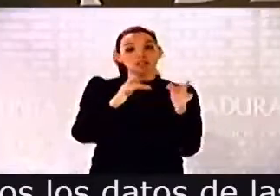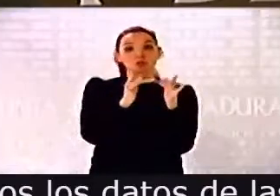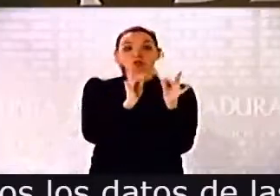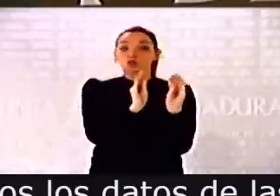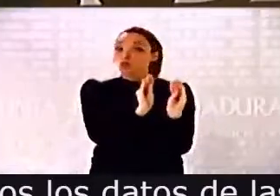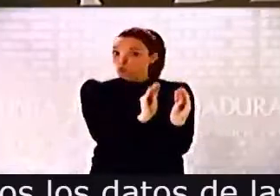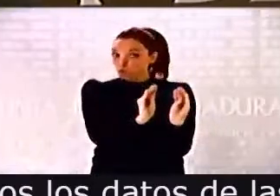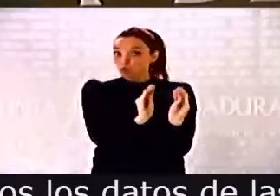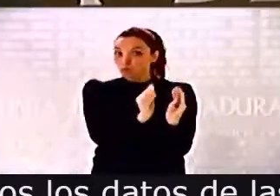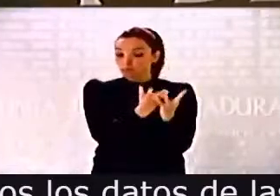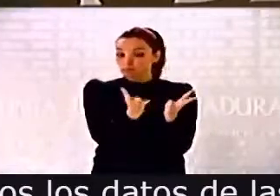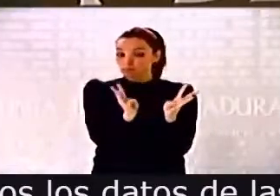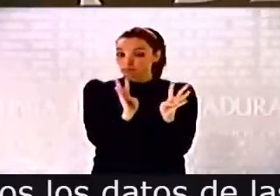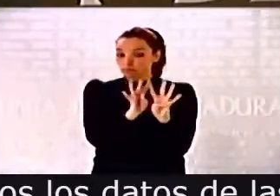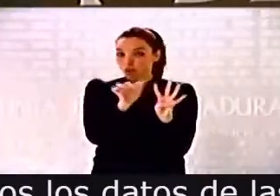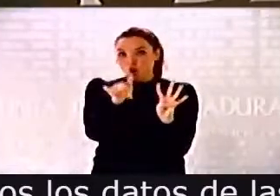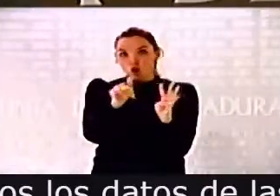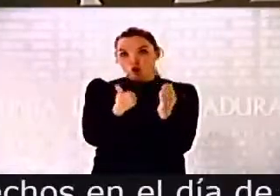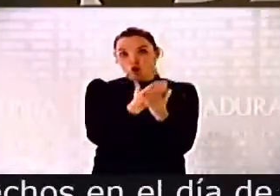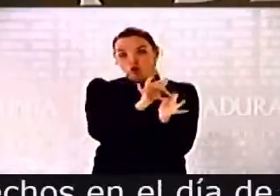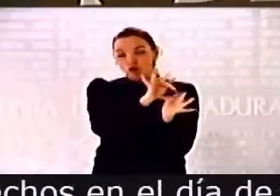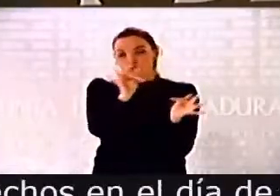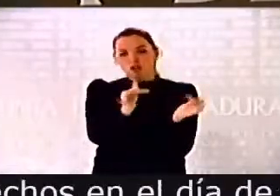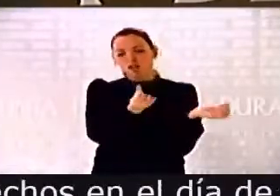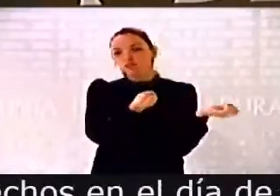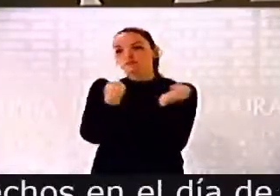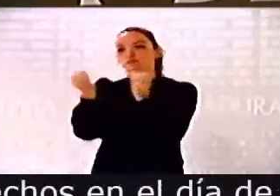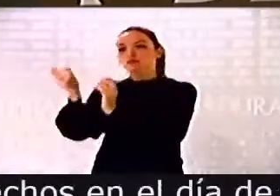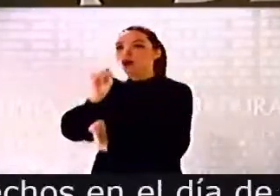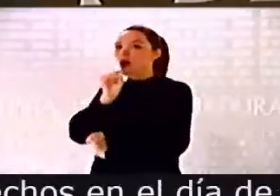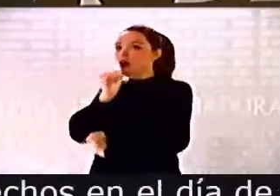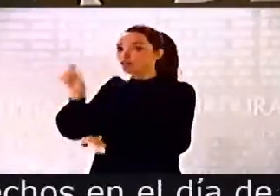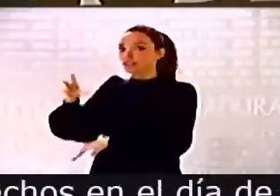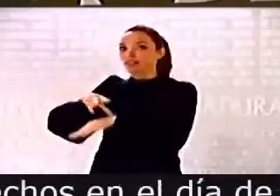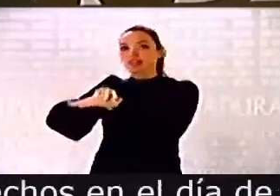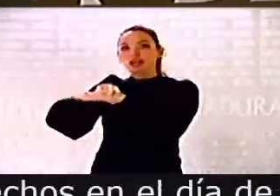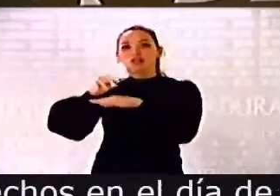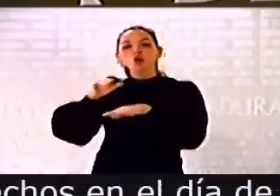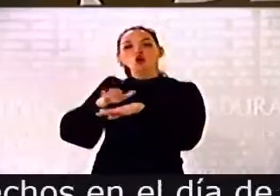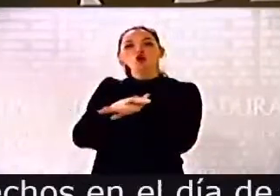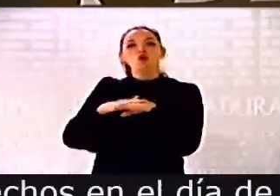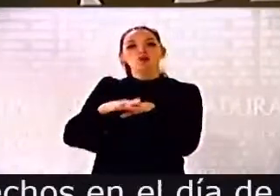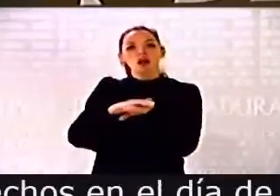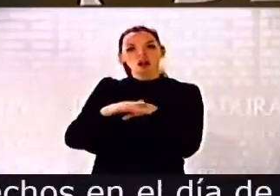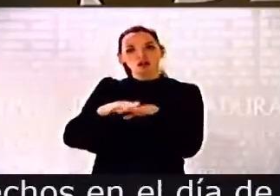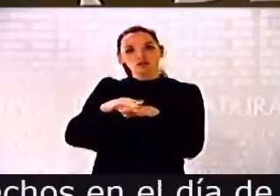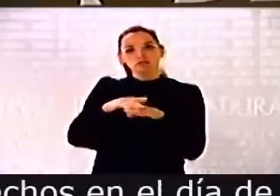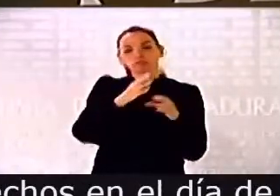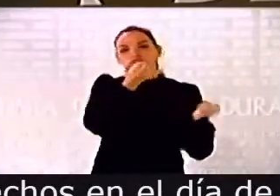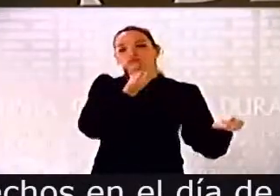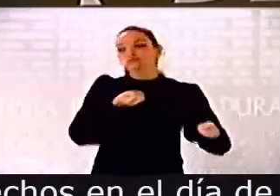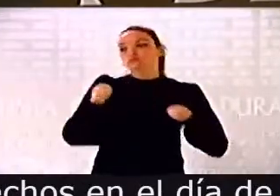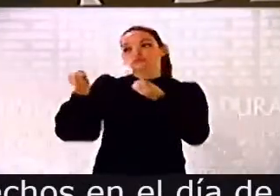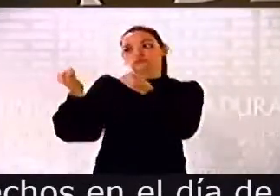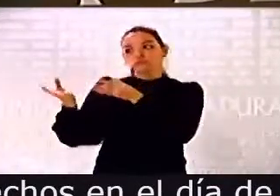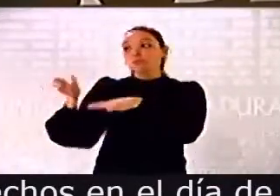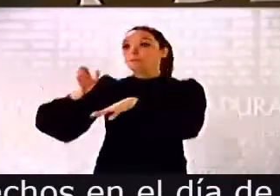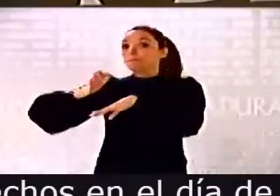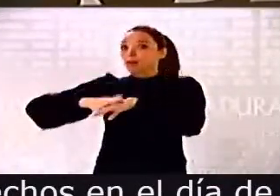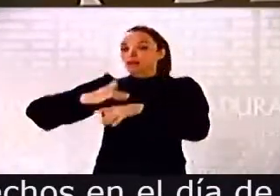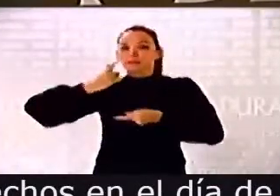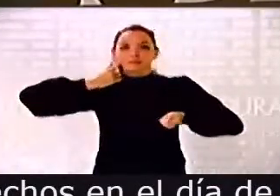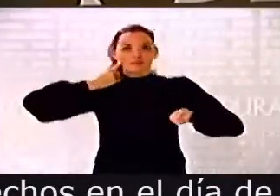en el día de hoy a la delegación del Gobierno de Extremadura para que se haga un